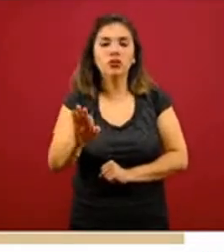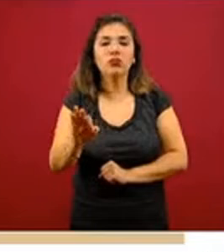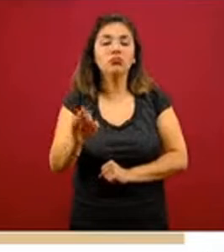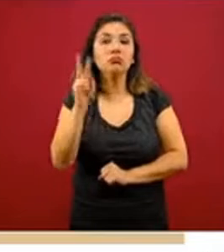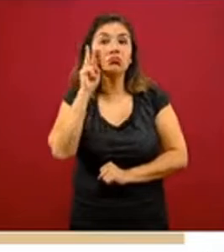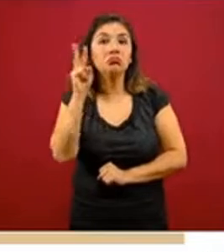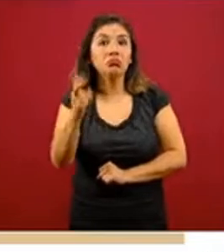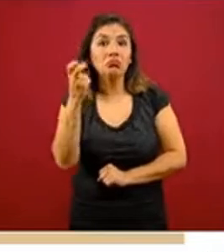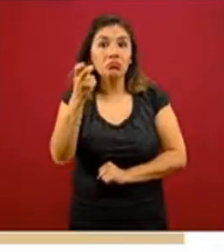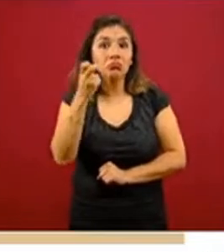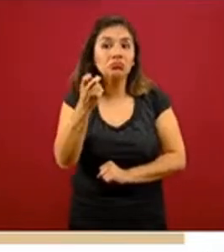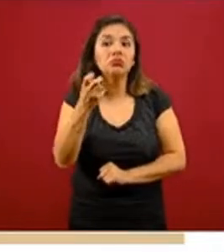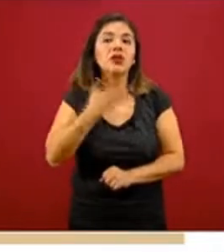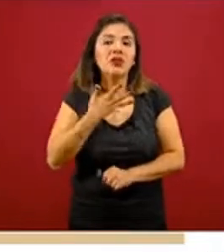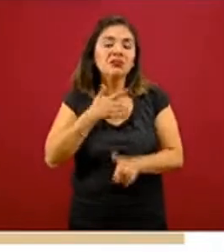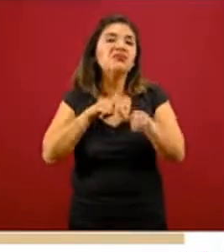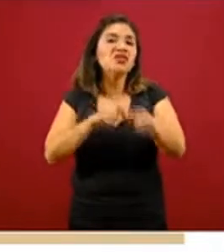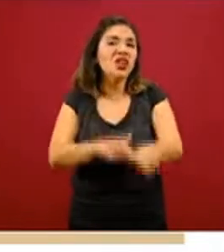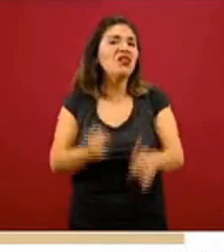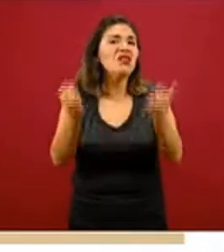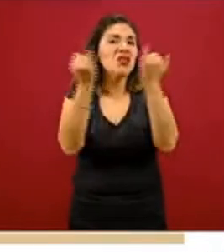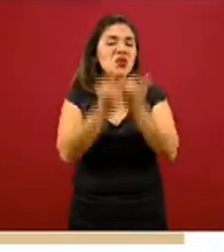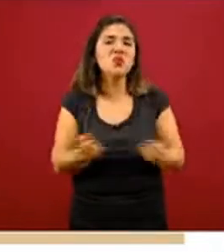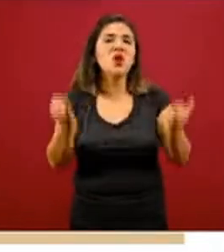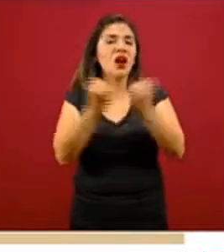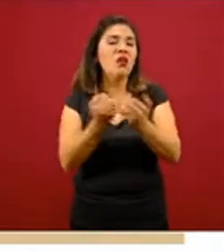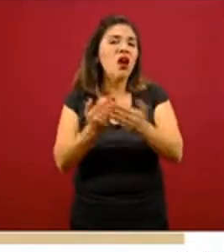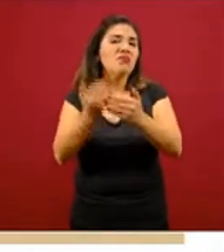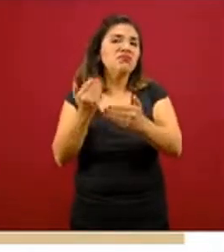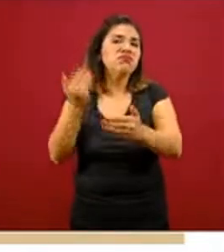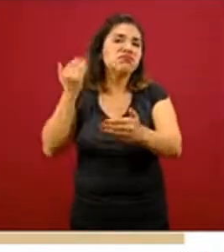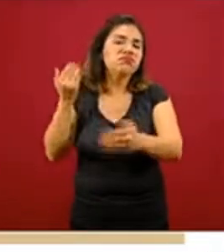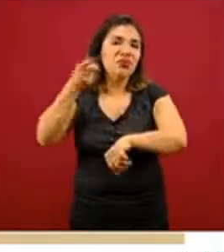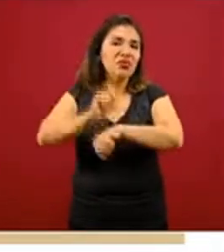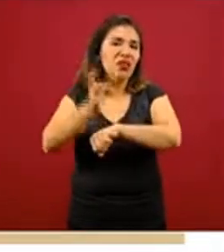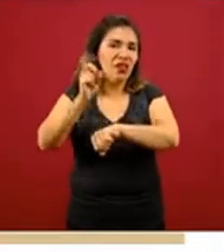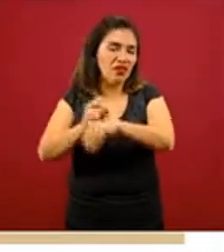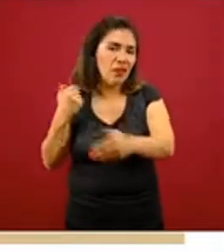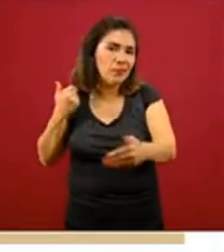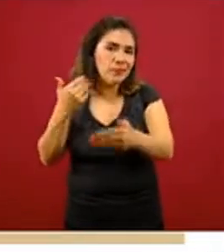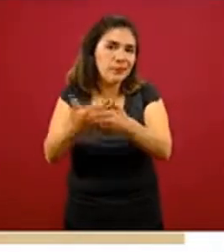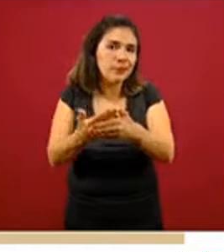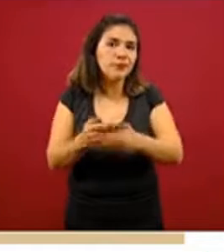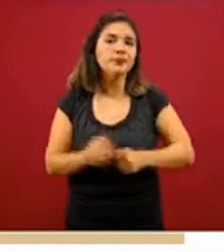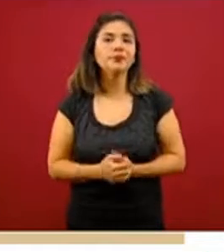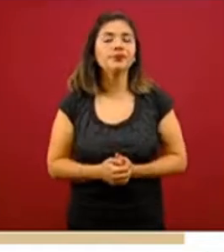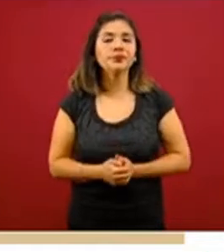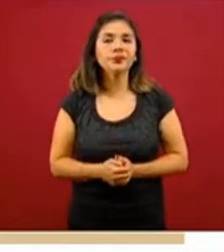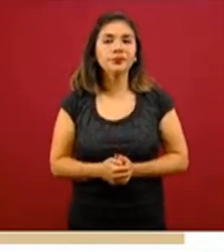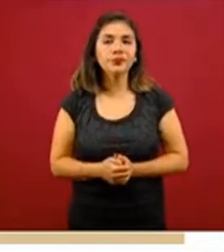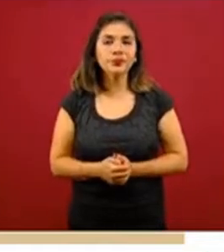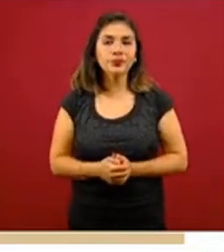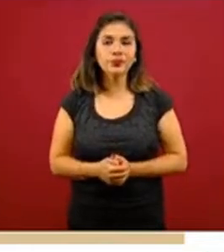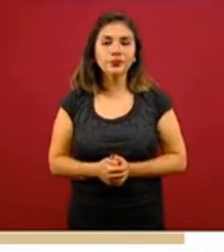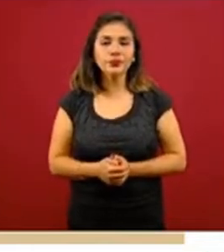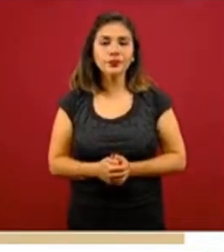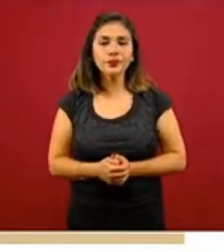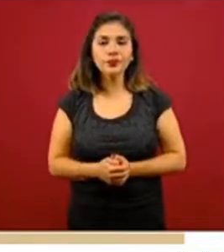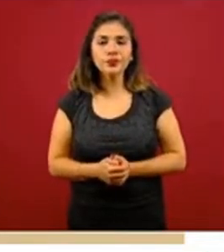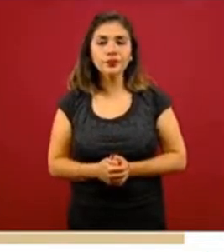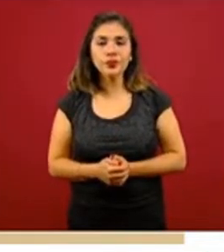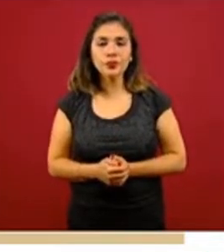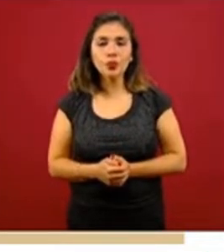que estas proporciones se han mantenido prácticamente en ese nivel en las últimas 2 semanas. Veamos la